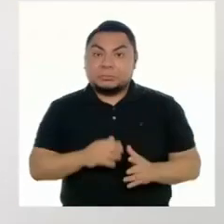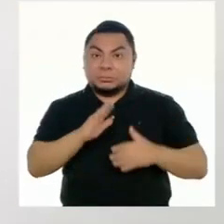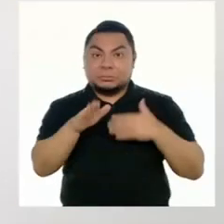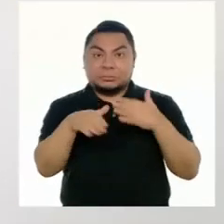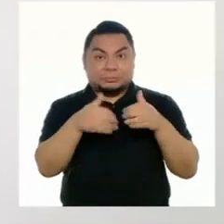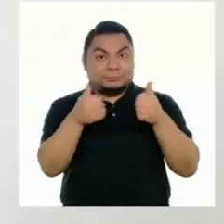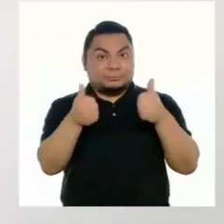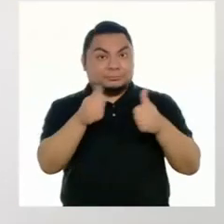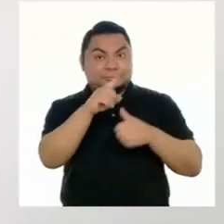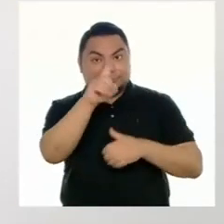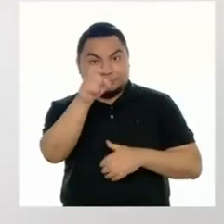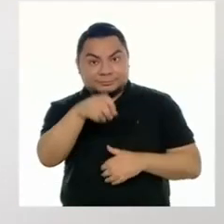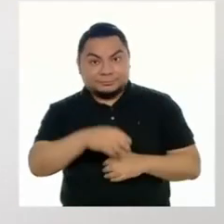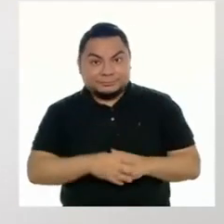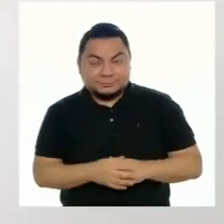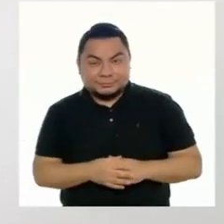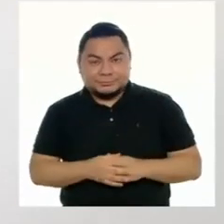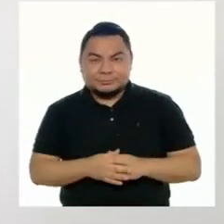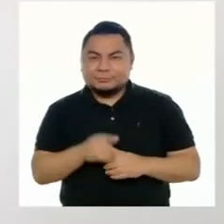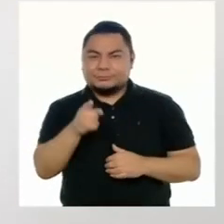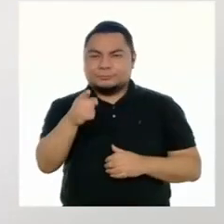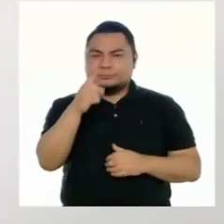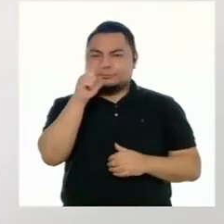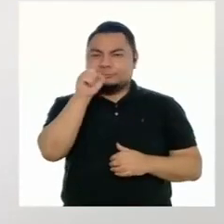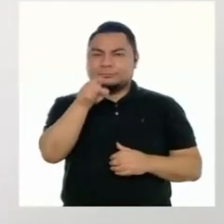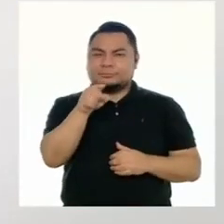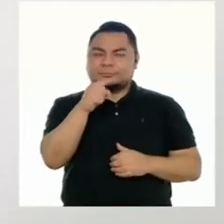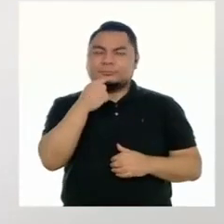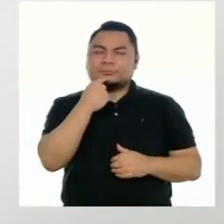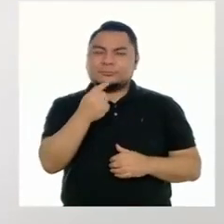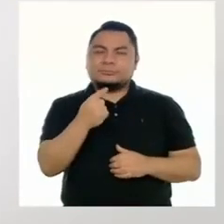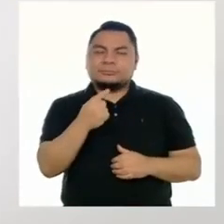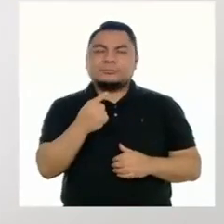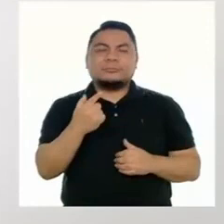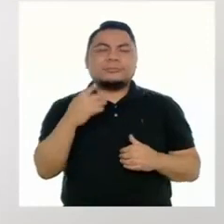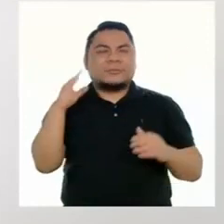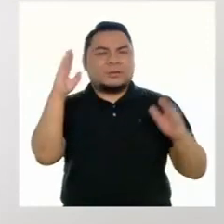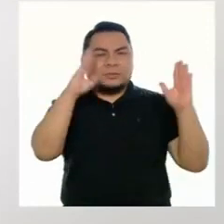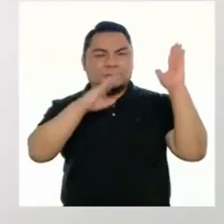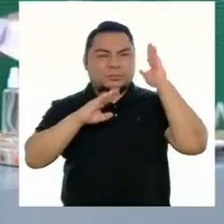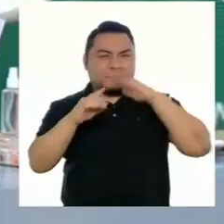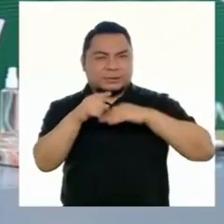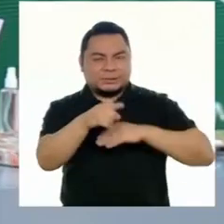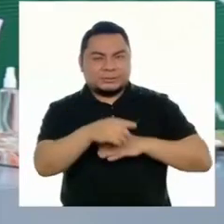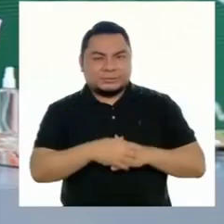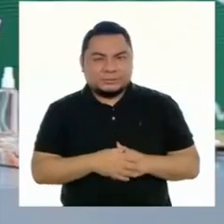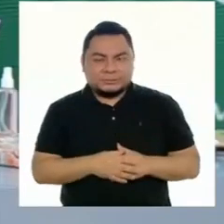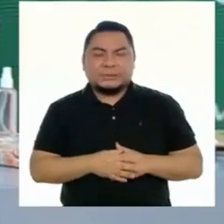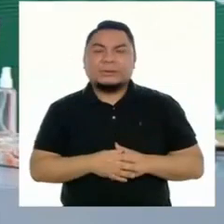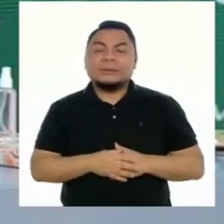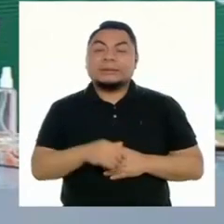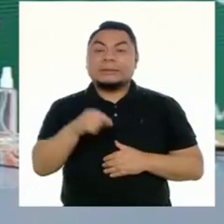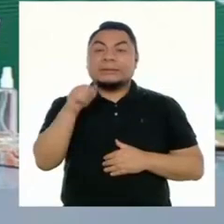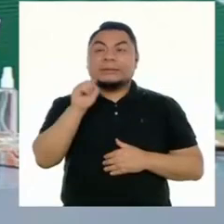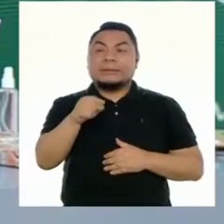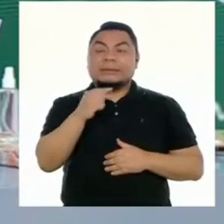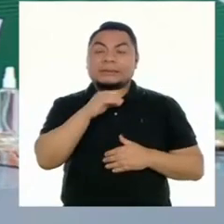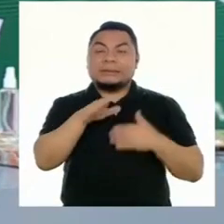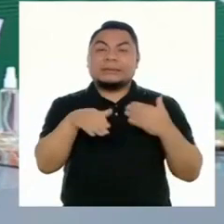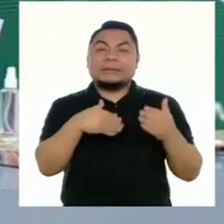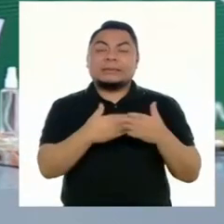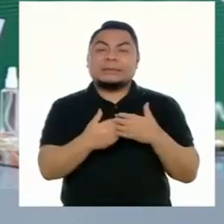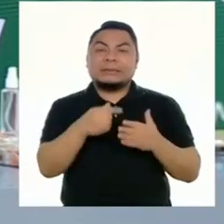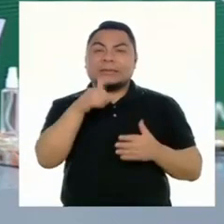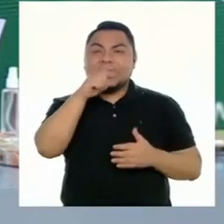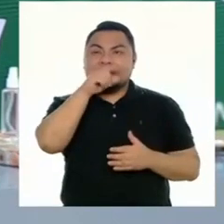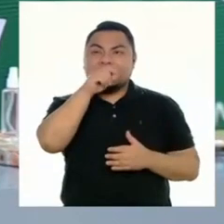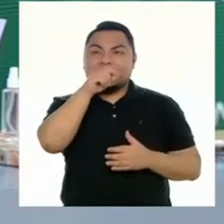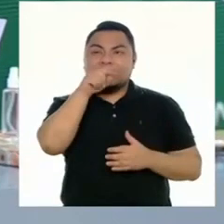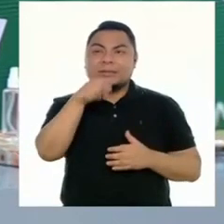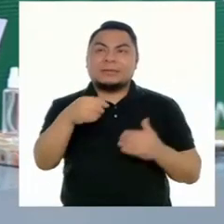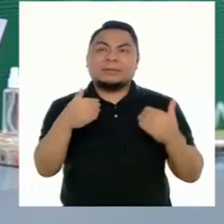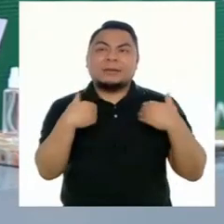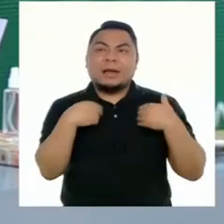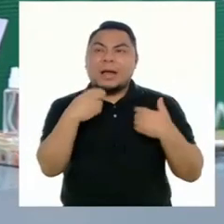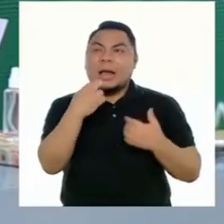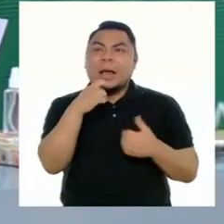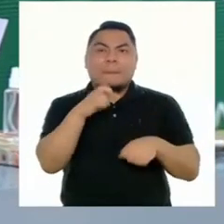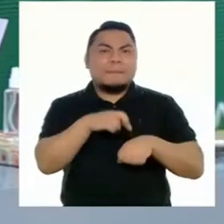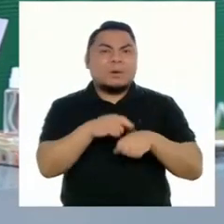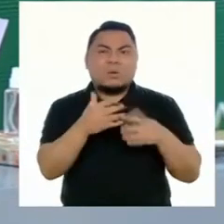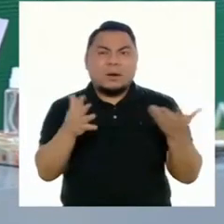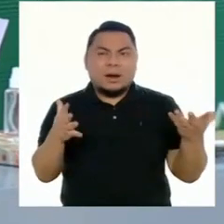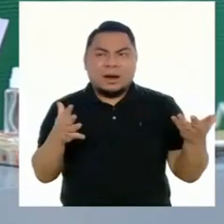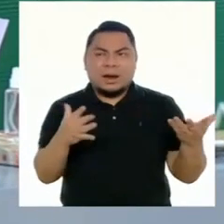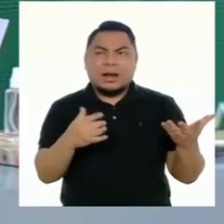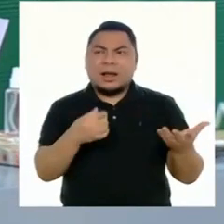bien, Rodrigo? Te noto muy preocupado y ansioso. Este plato de pollito no tiene papas